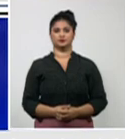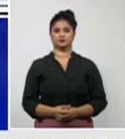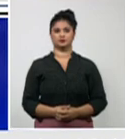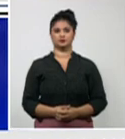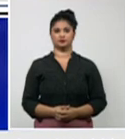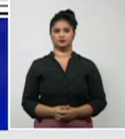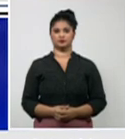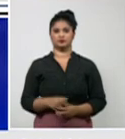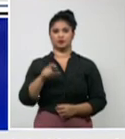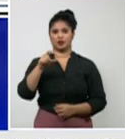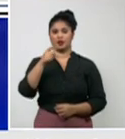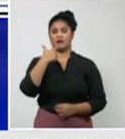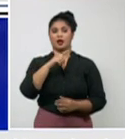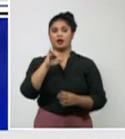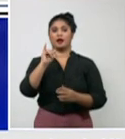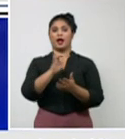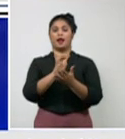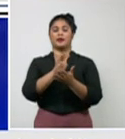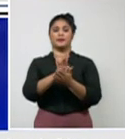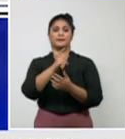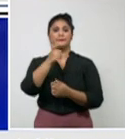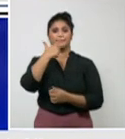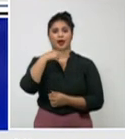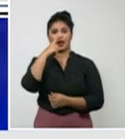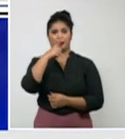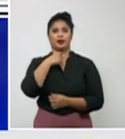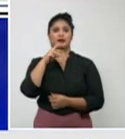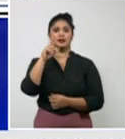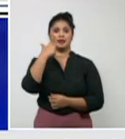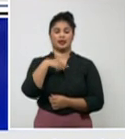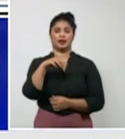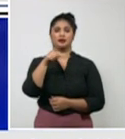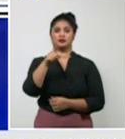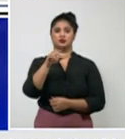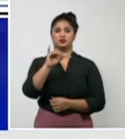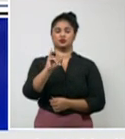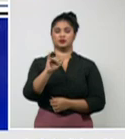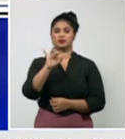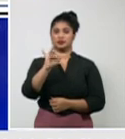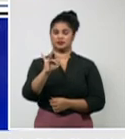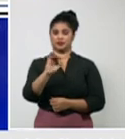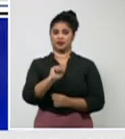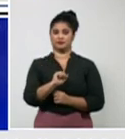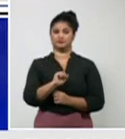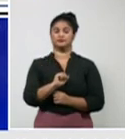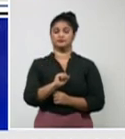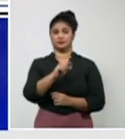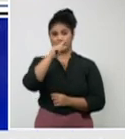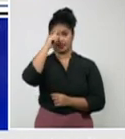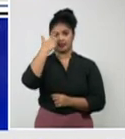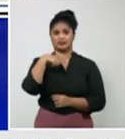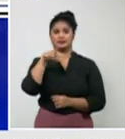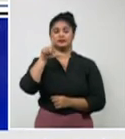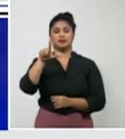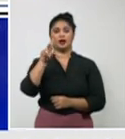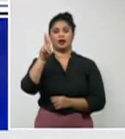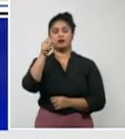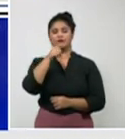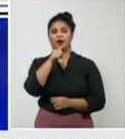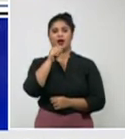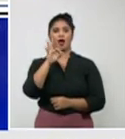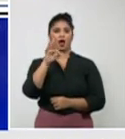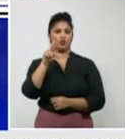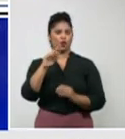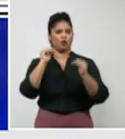Caimanera en segundo lugar, 167.98. Salvador, 128.33. San